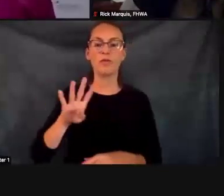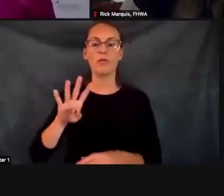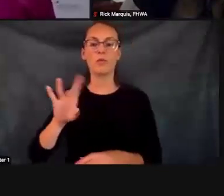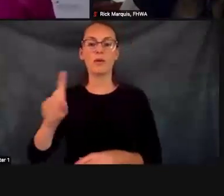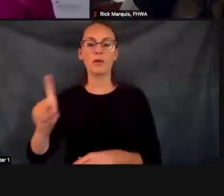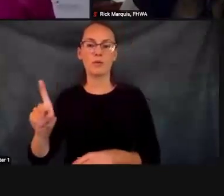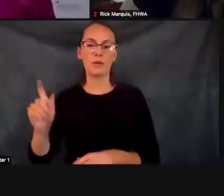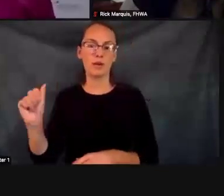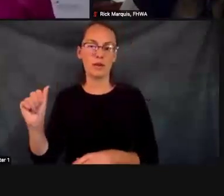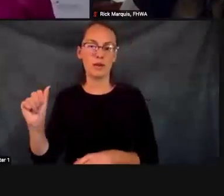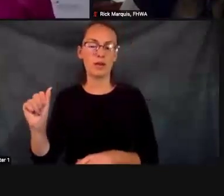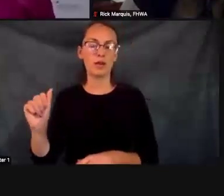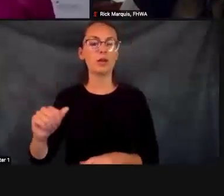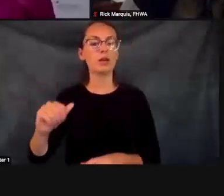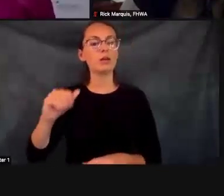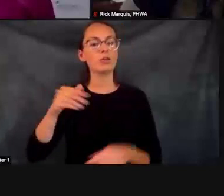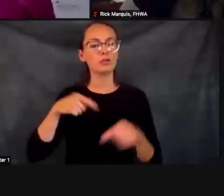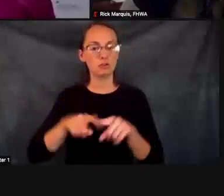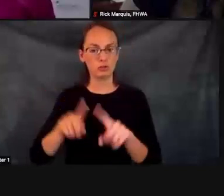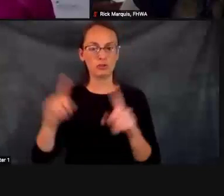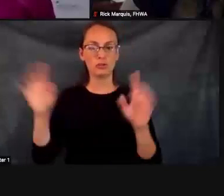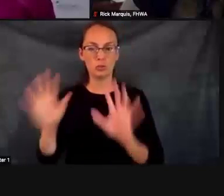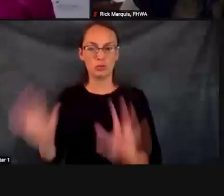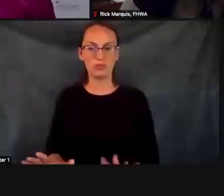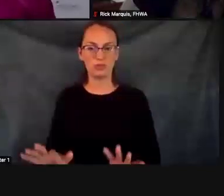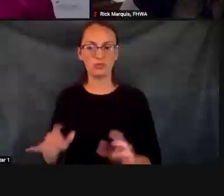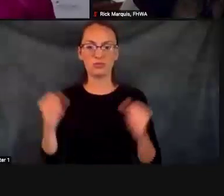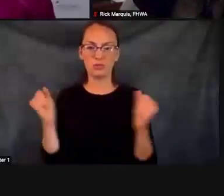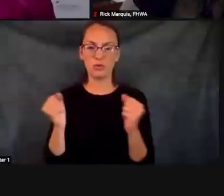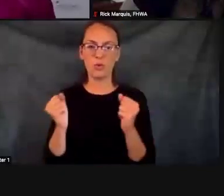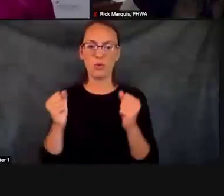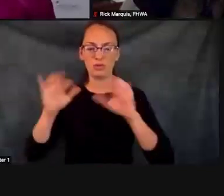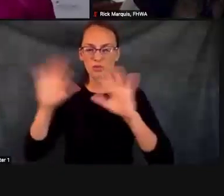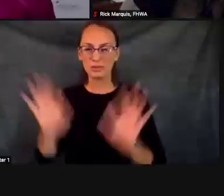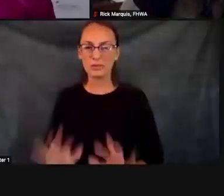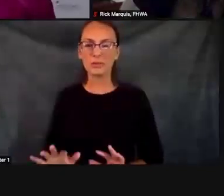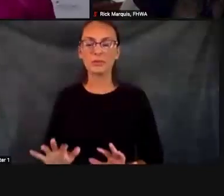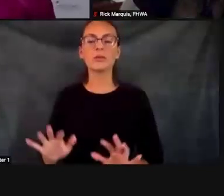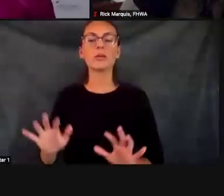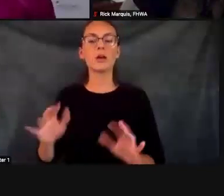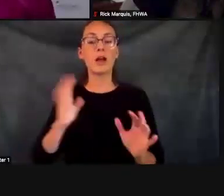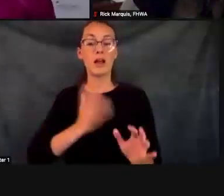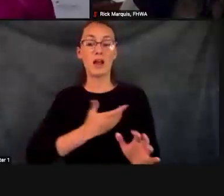han viajado por el 41 en el invierno, sabe qué tan peligroso es.